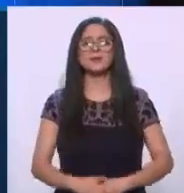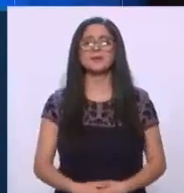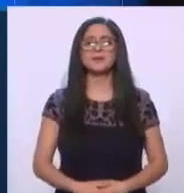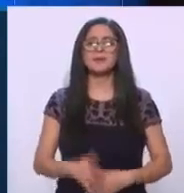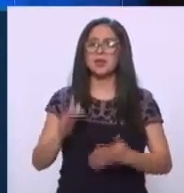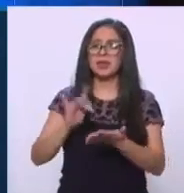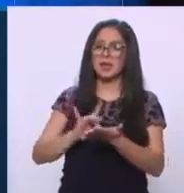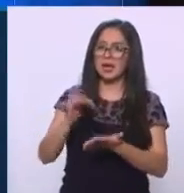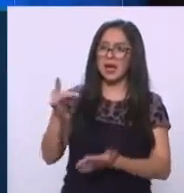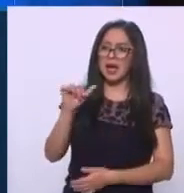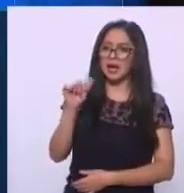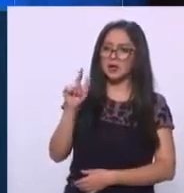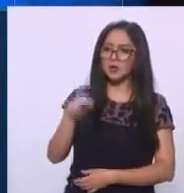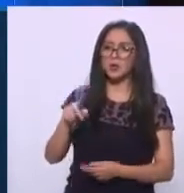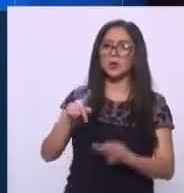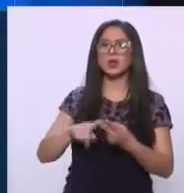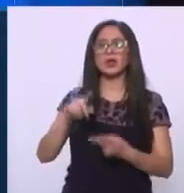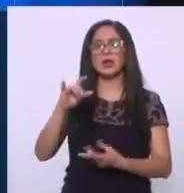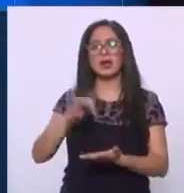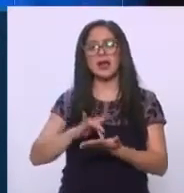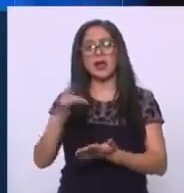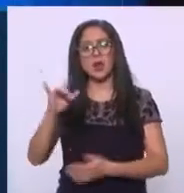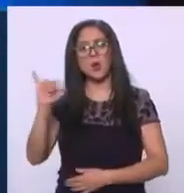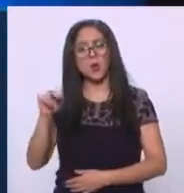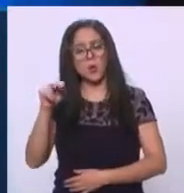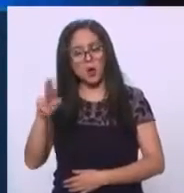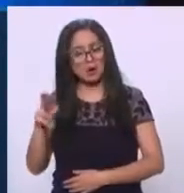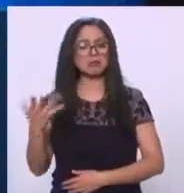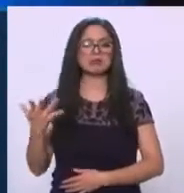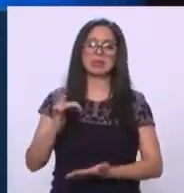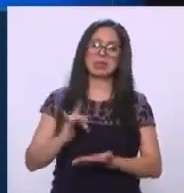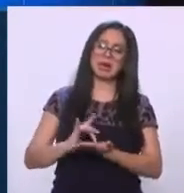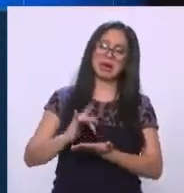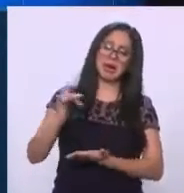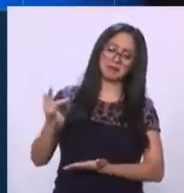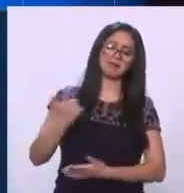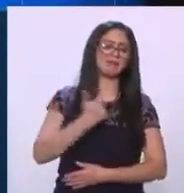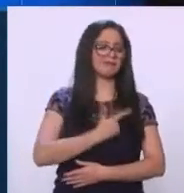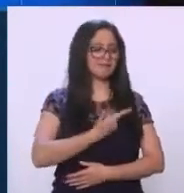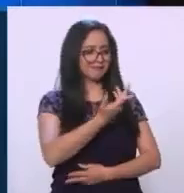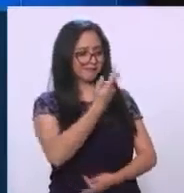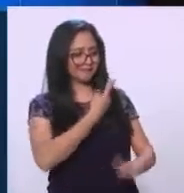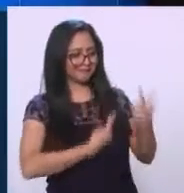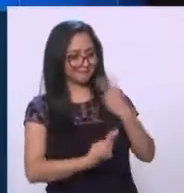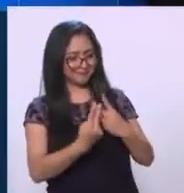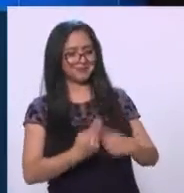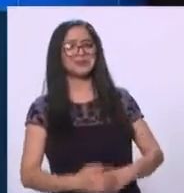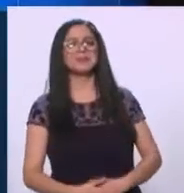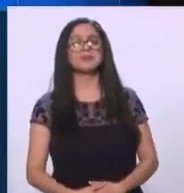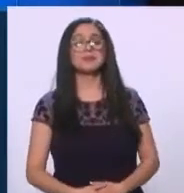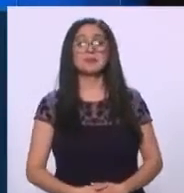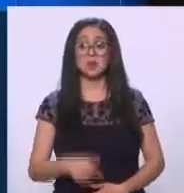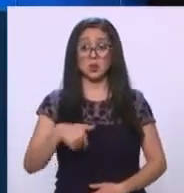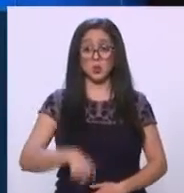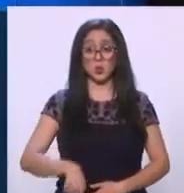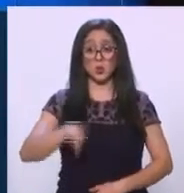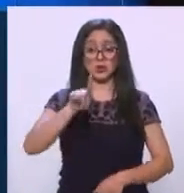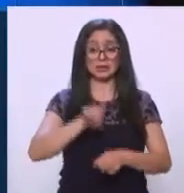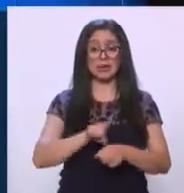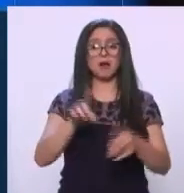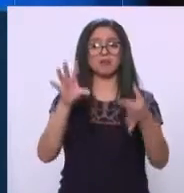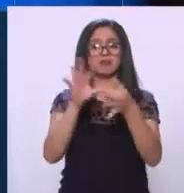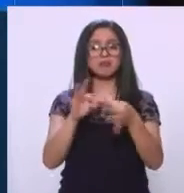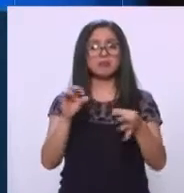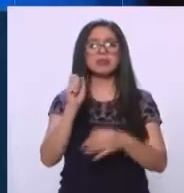por la invitación. Qué gusto que nos acompañes, Miguel. No, el gusto es nuestro. Qué gusto, porque ahora justamente estamos inaugurando una colaboración que hacemos